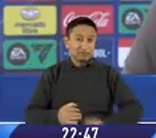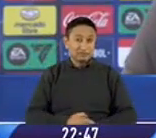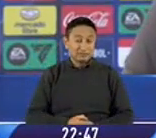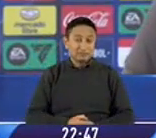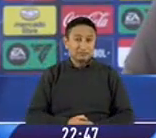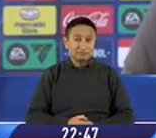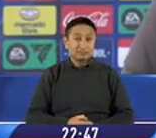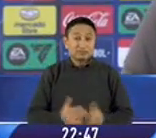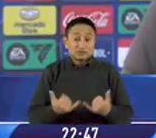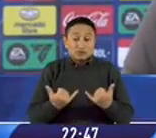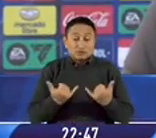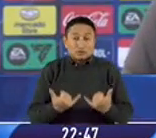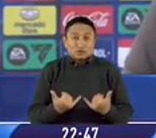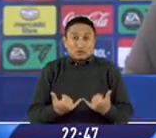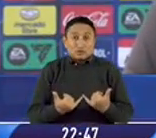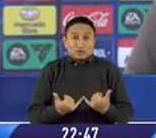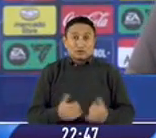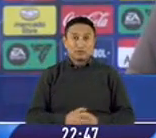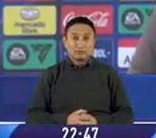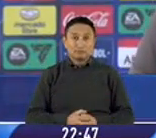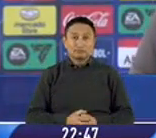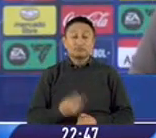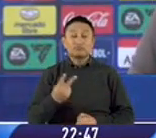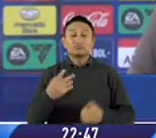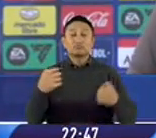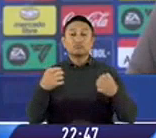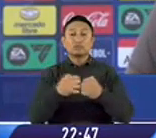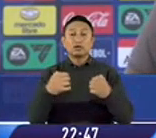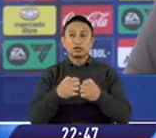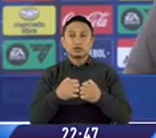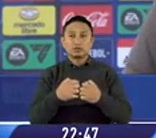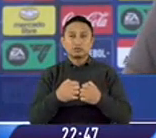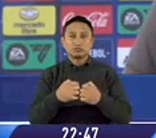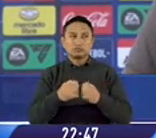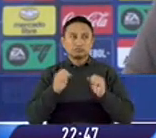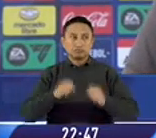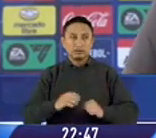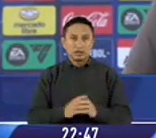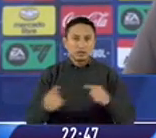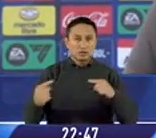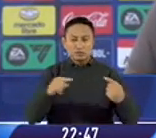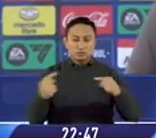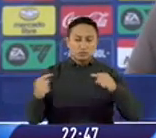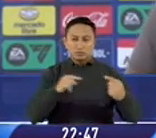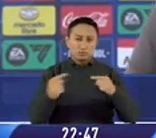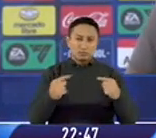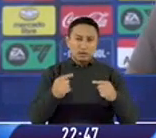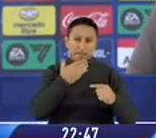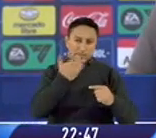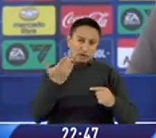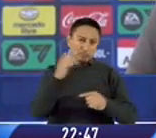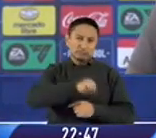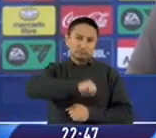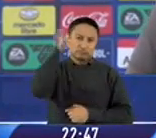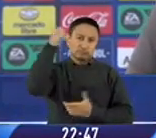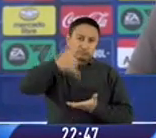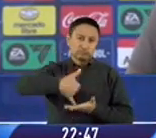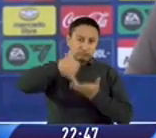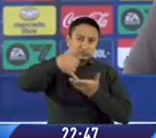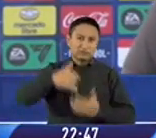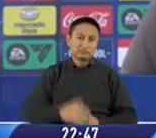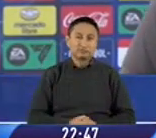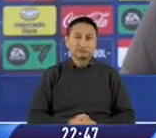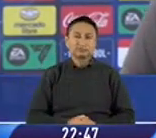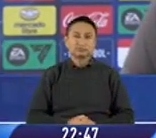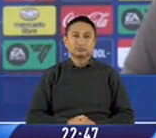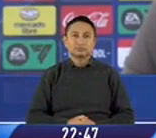obviamente ahora los dos equipos vamos a querer hacer el mejor partido posible para quedarnos con la Copa.